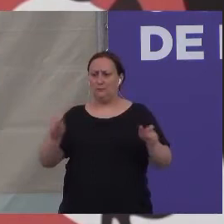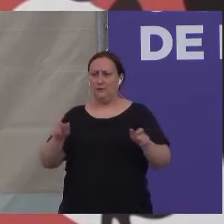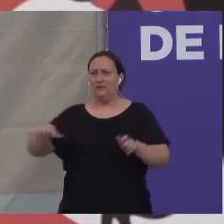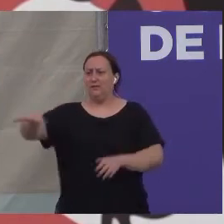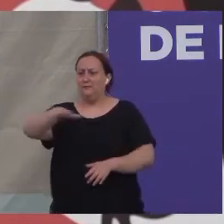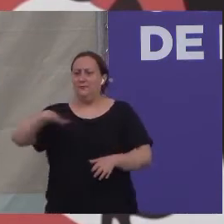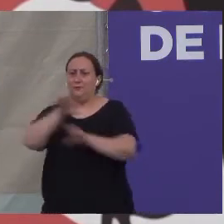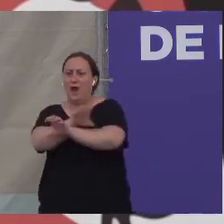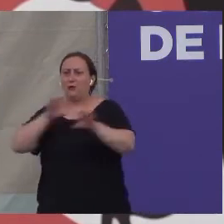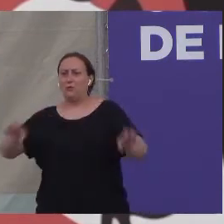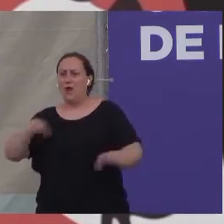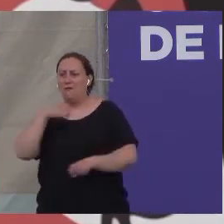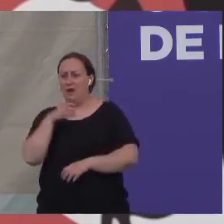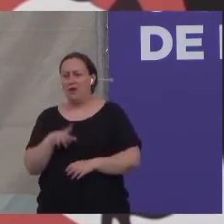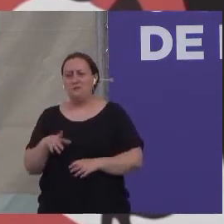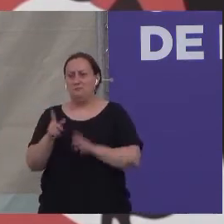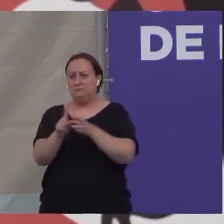tan perdida.